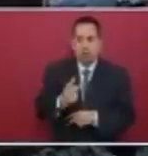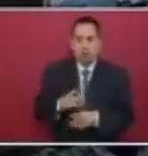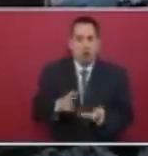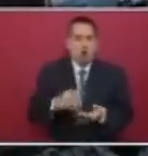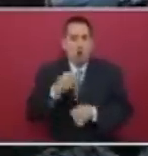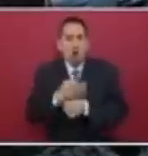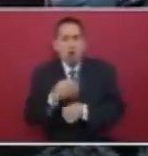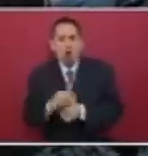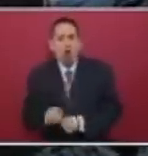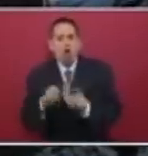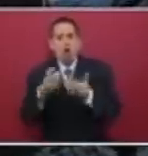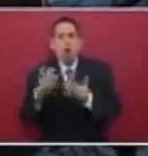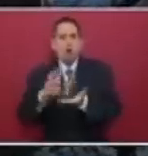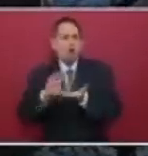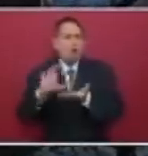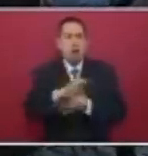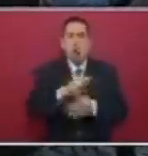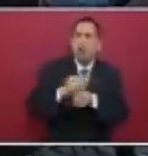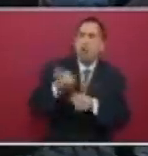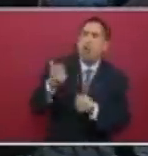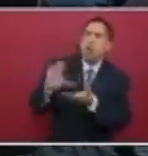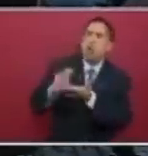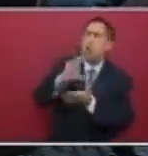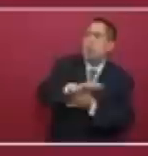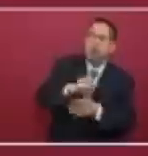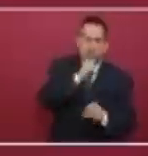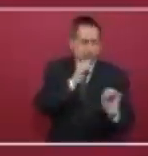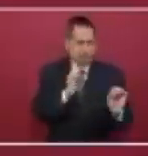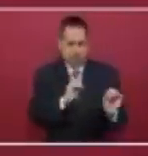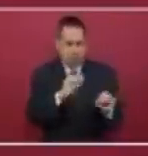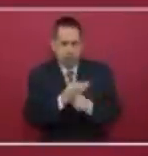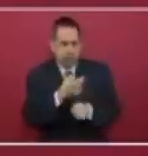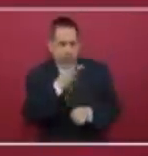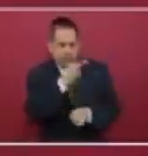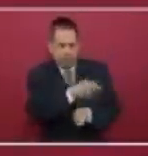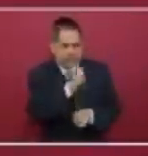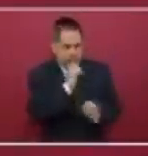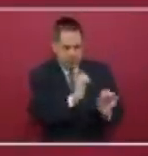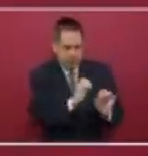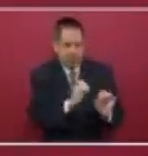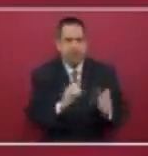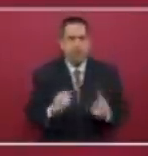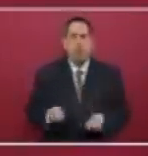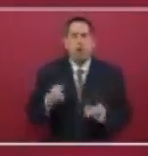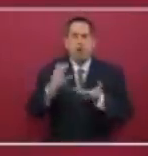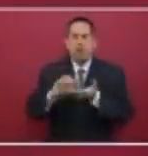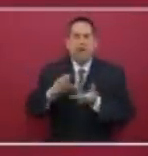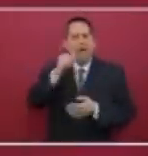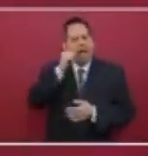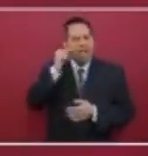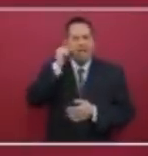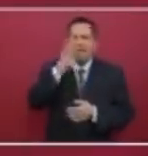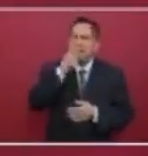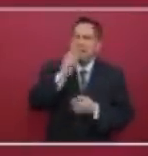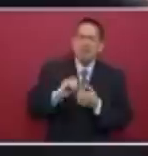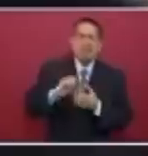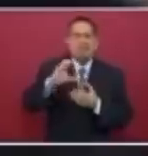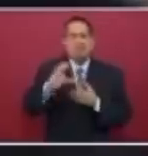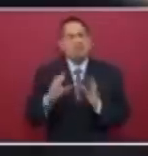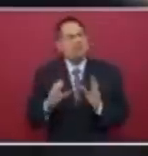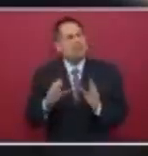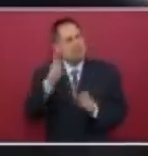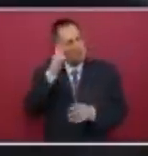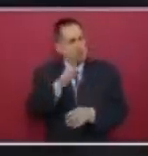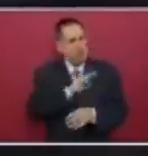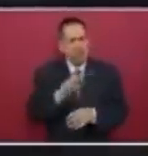decir un monto de la transferencia en este momento no se habló de una cantidad taller de